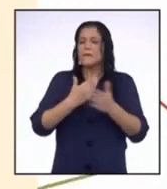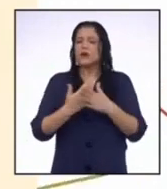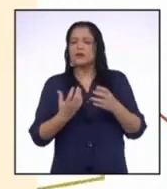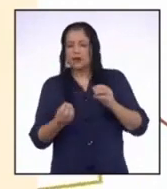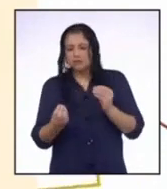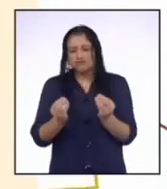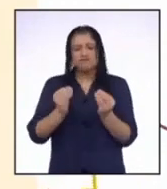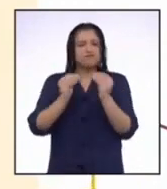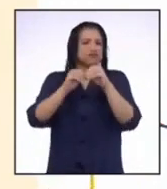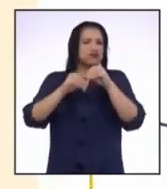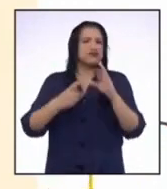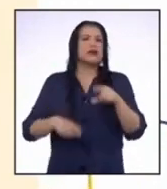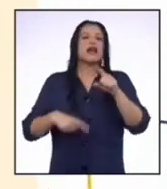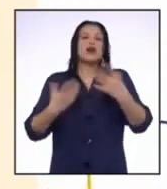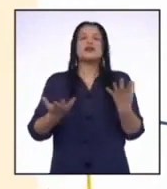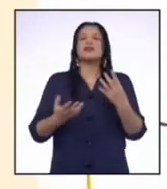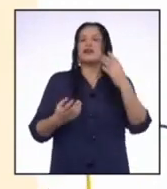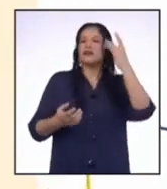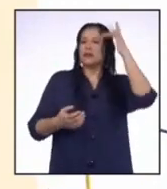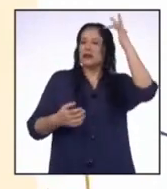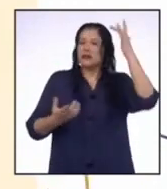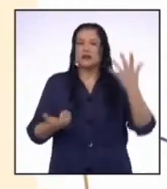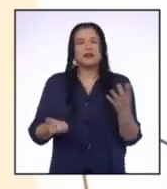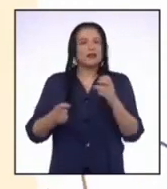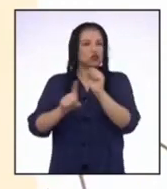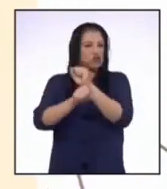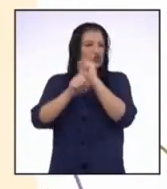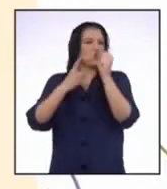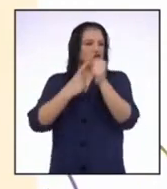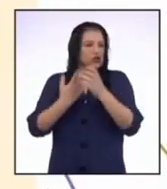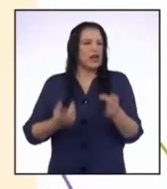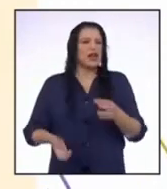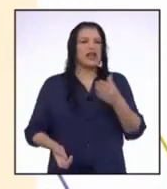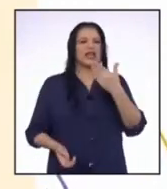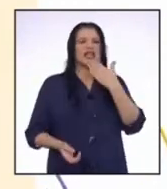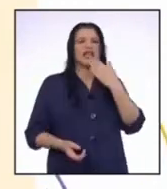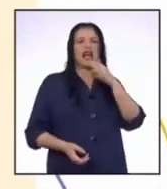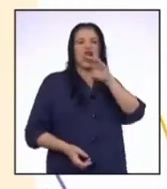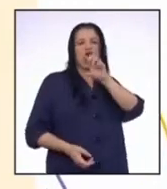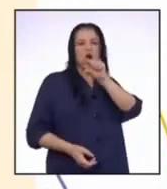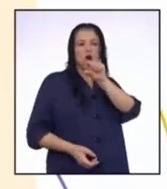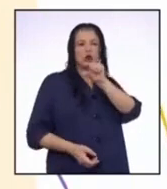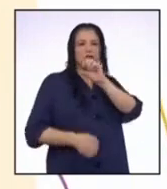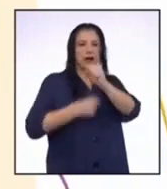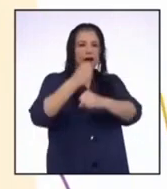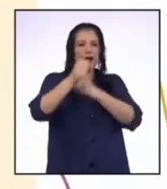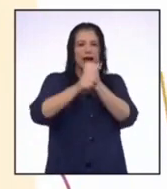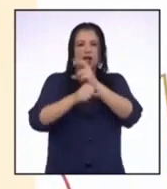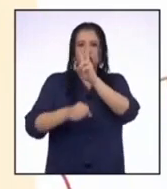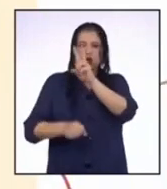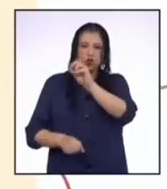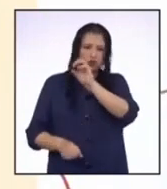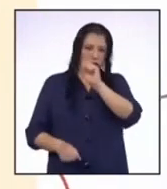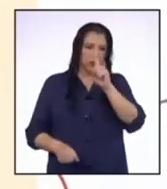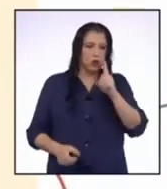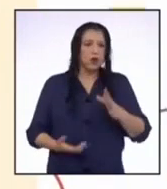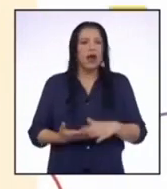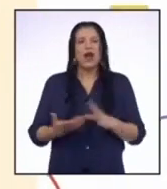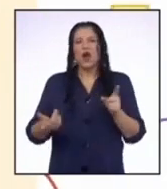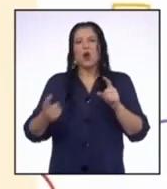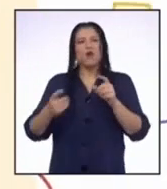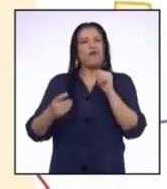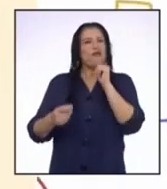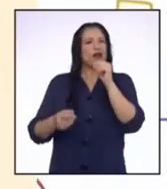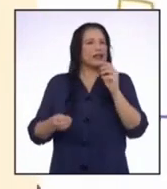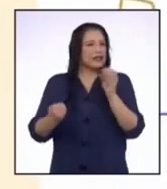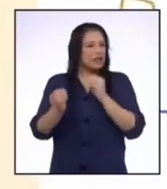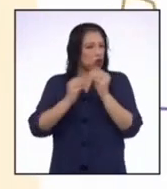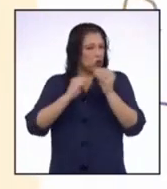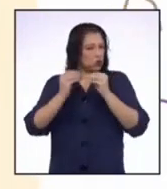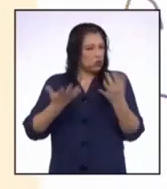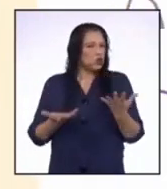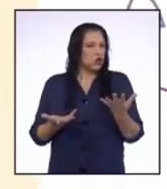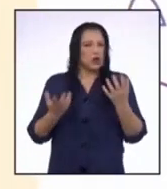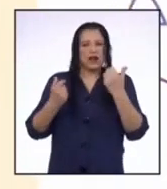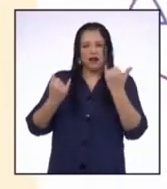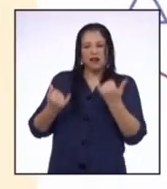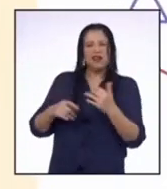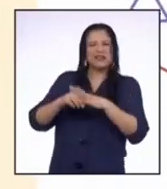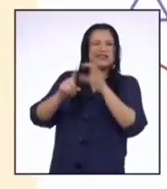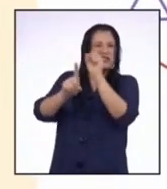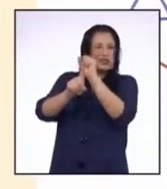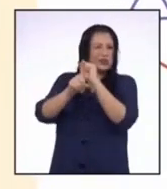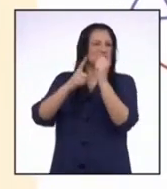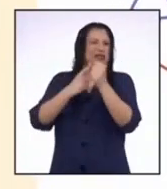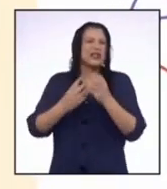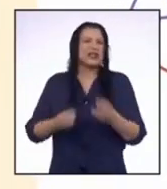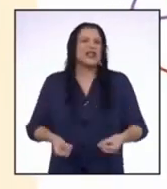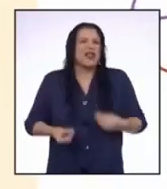aspectos emocionales, cognitivos y sociales. Goodman, 2001. Un ajuste inapropiado al contexto social aumenta la